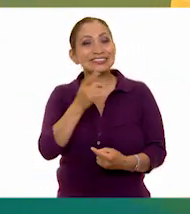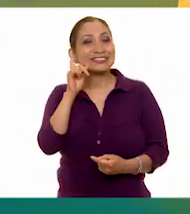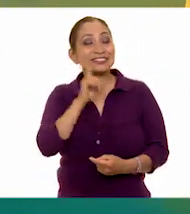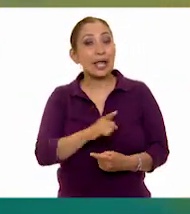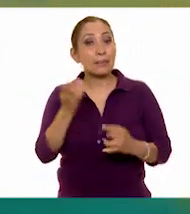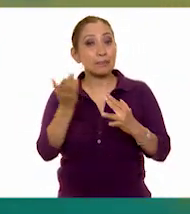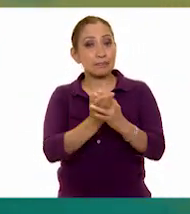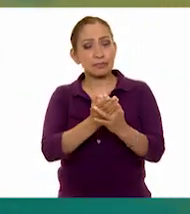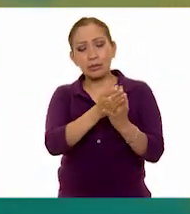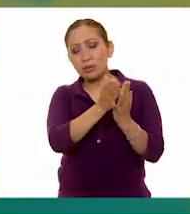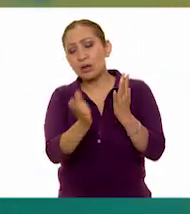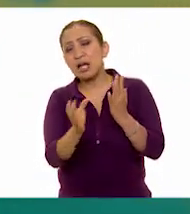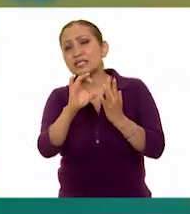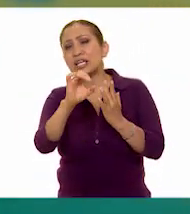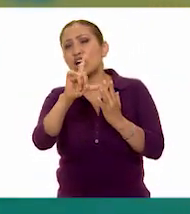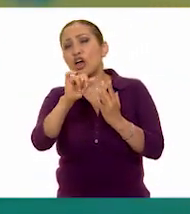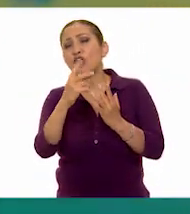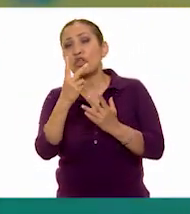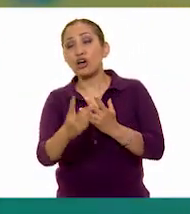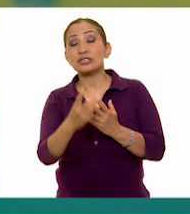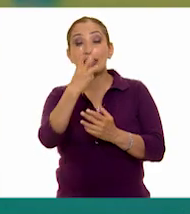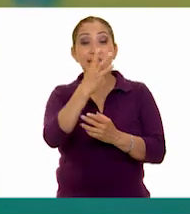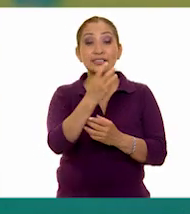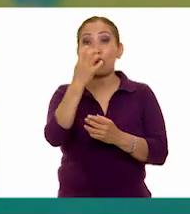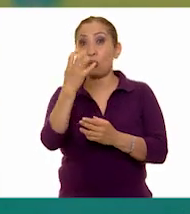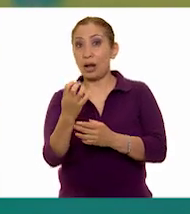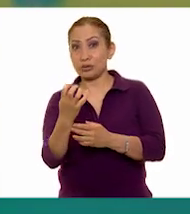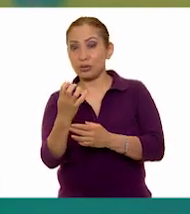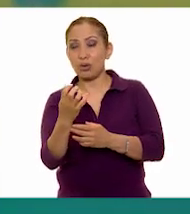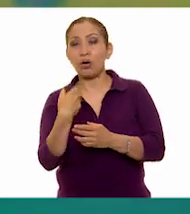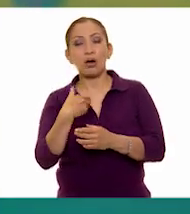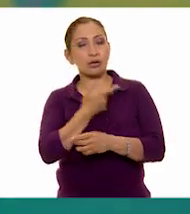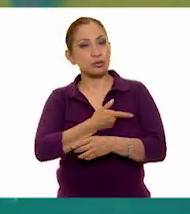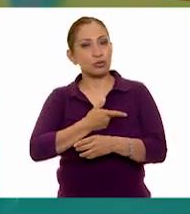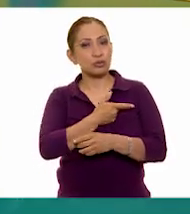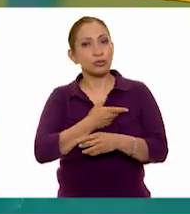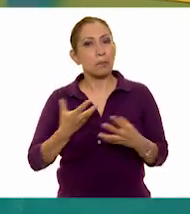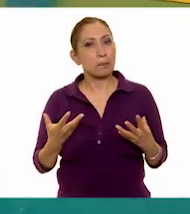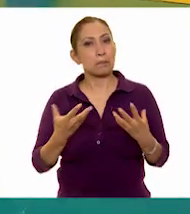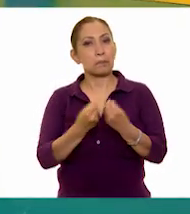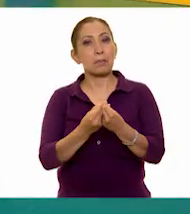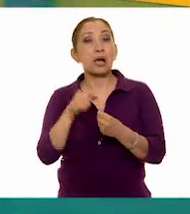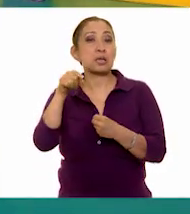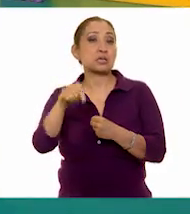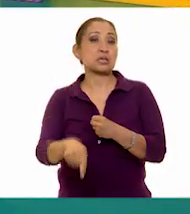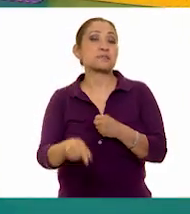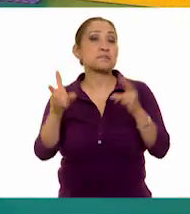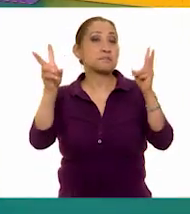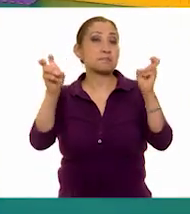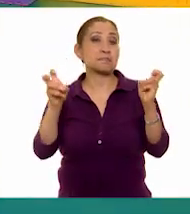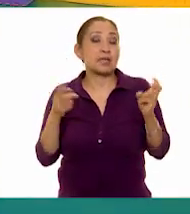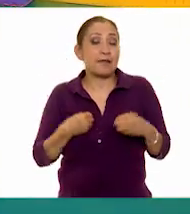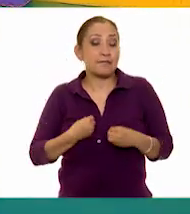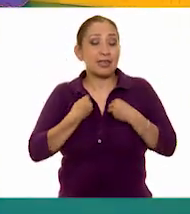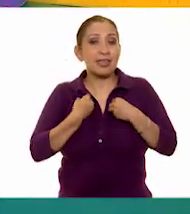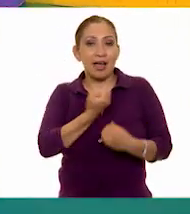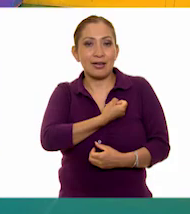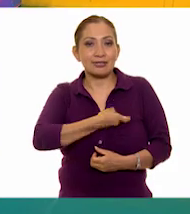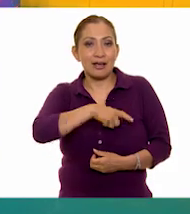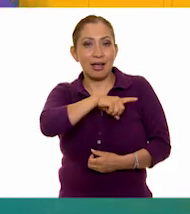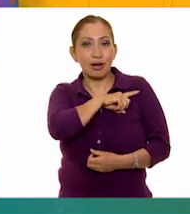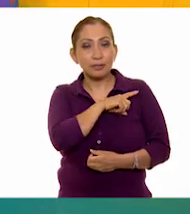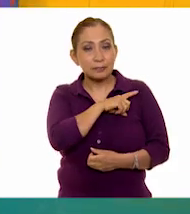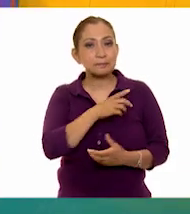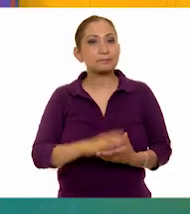ciclo 2, o sea, de tercero y cuarto grado de primaria. ¡Qué gusto estar nuevamente con ustedes en un programa más de Vida Saludable!